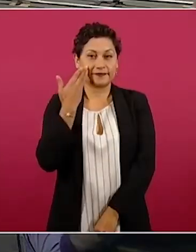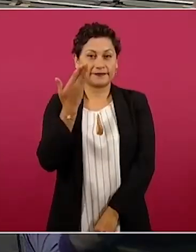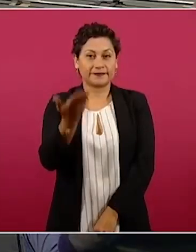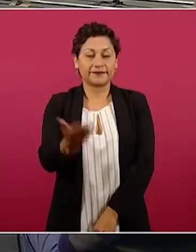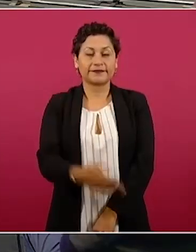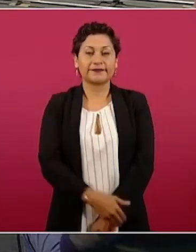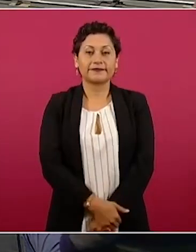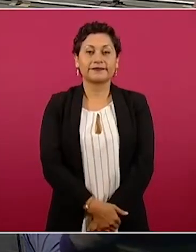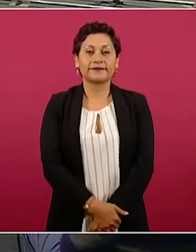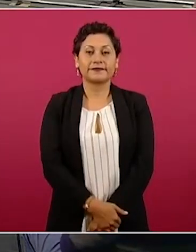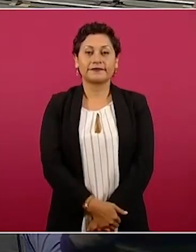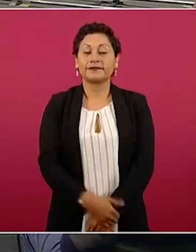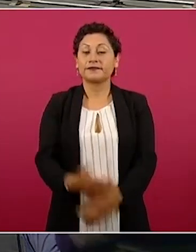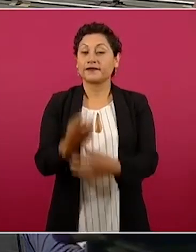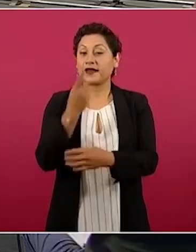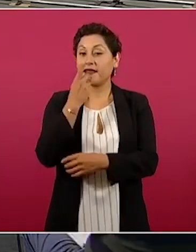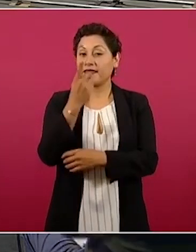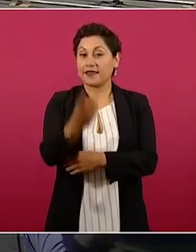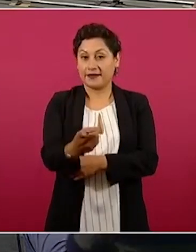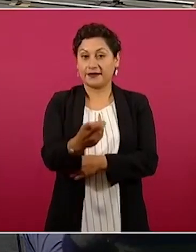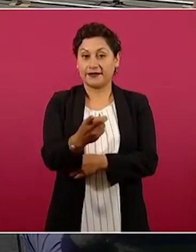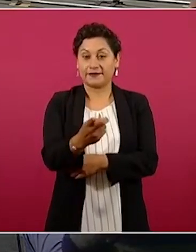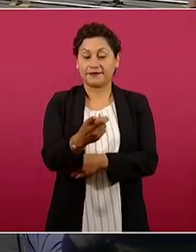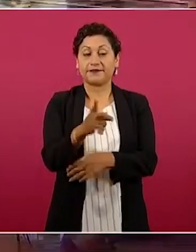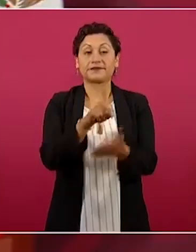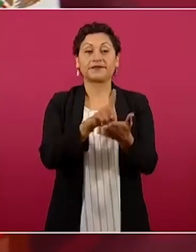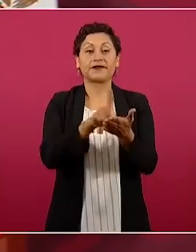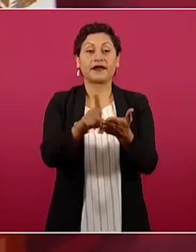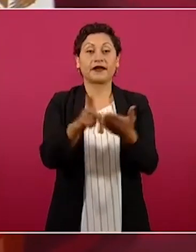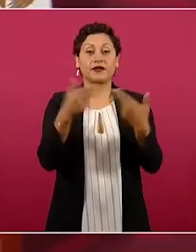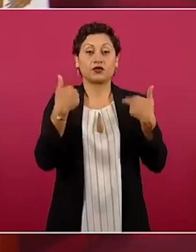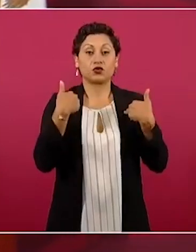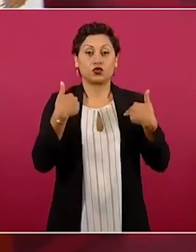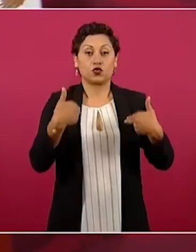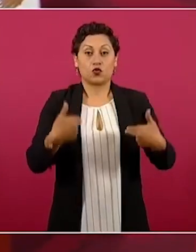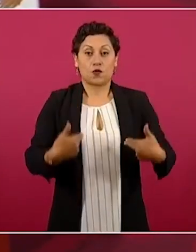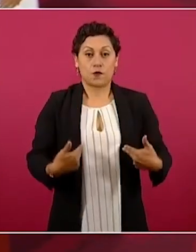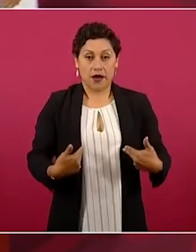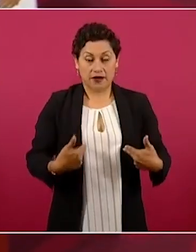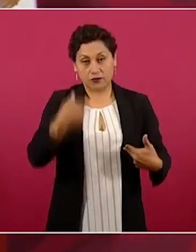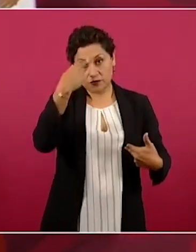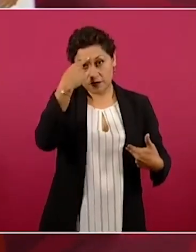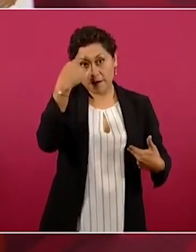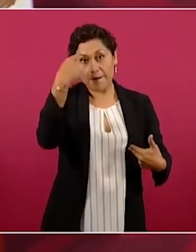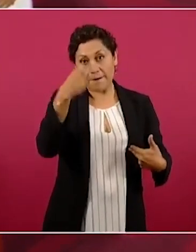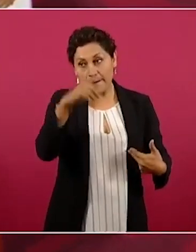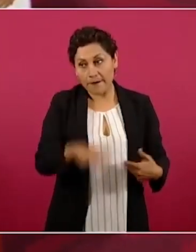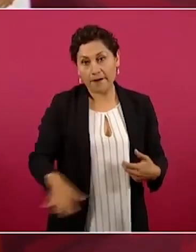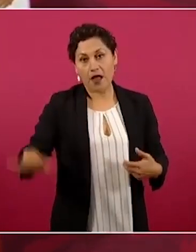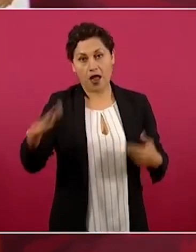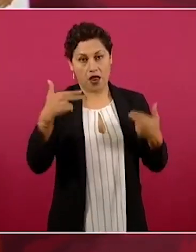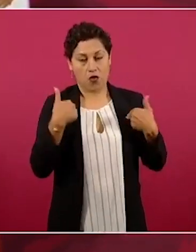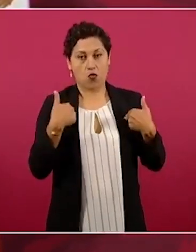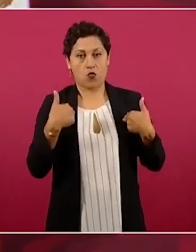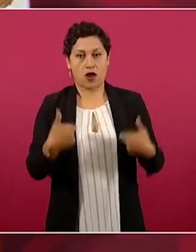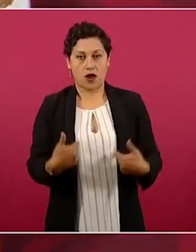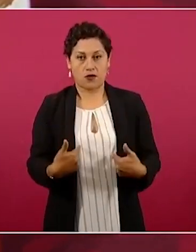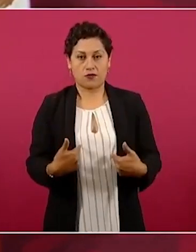Los derechos humanos son precisamente para los humanos.